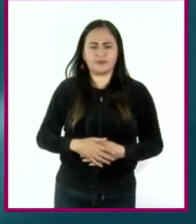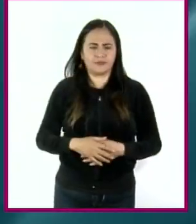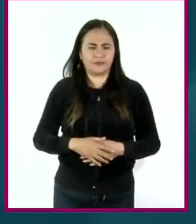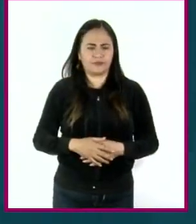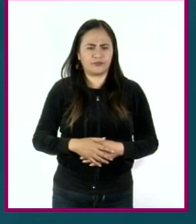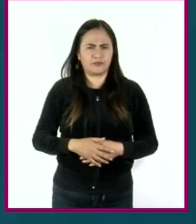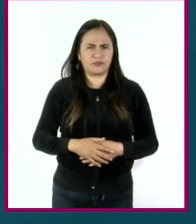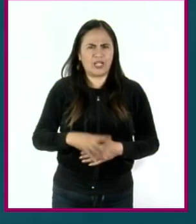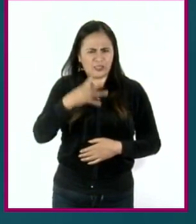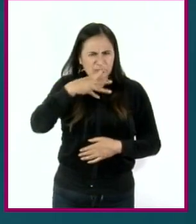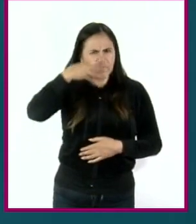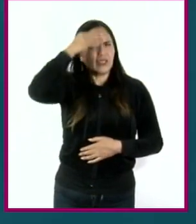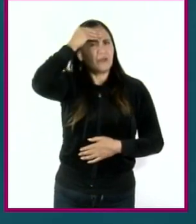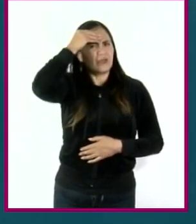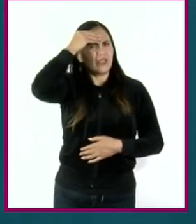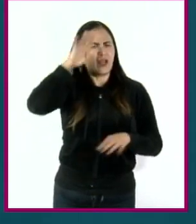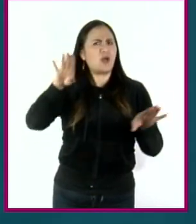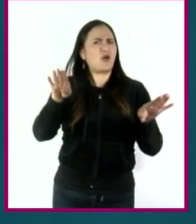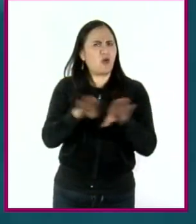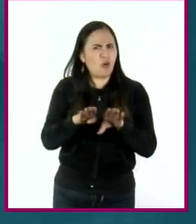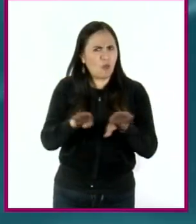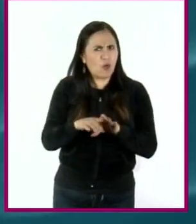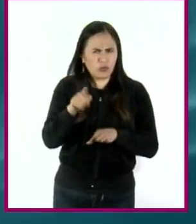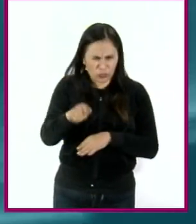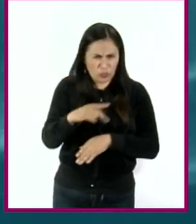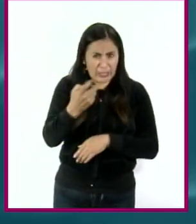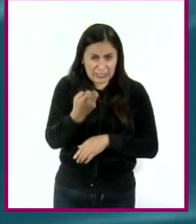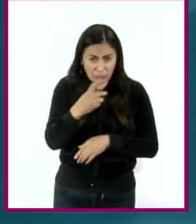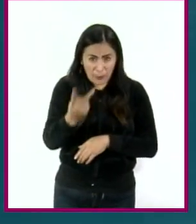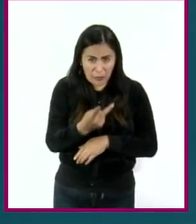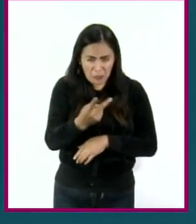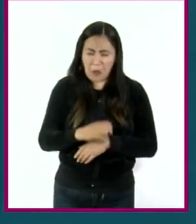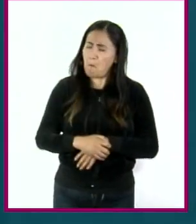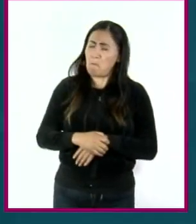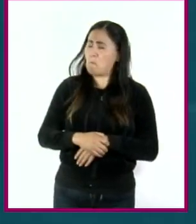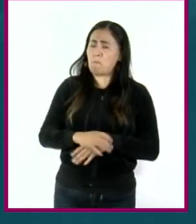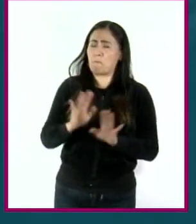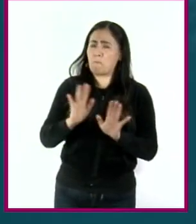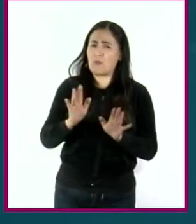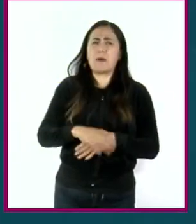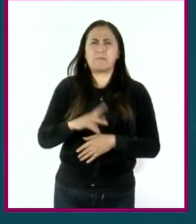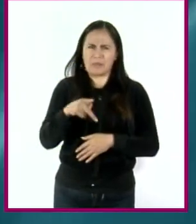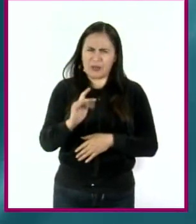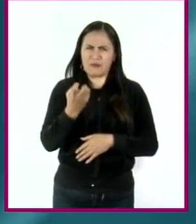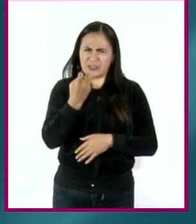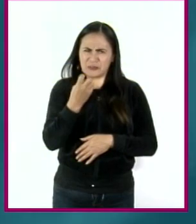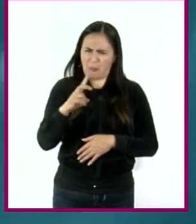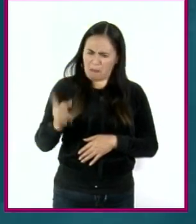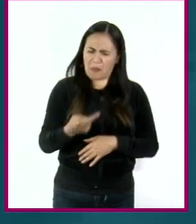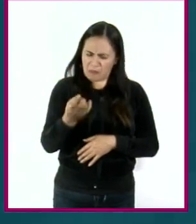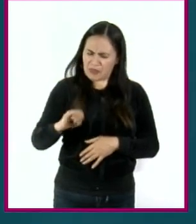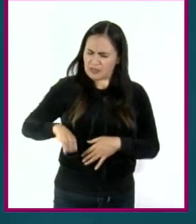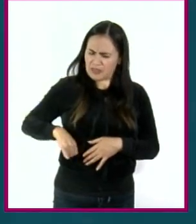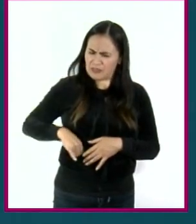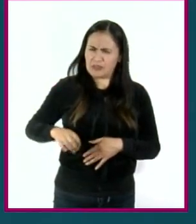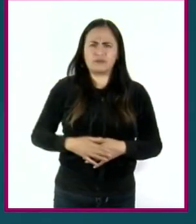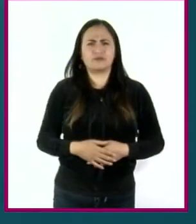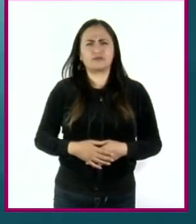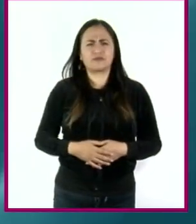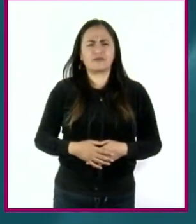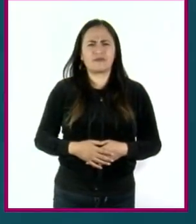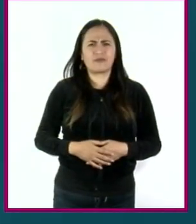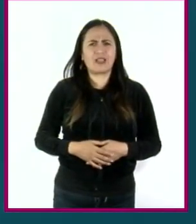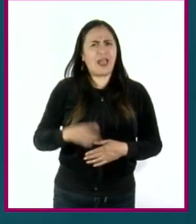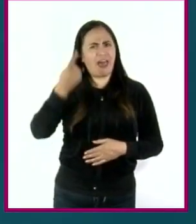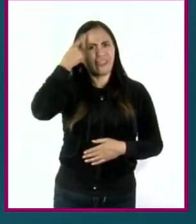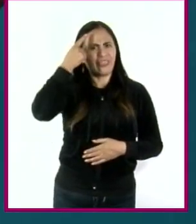es que aprendemos? La verdad es que no, pero ahora que lo mencionas, es una pregunta interesante. ¿Cómo hacemos para guardar cosas en